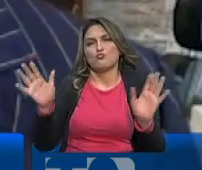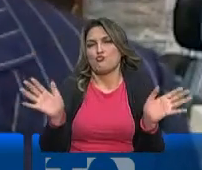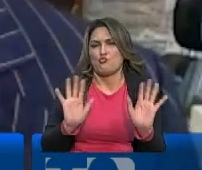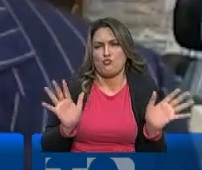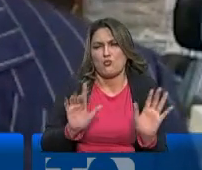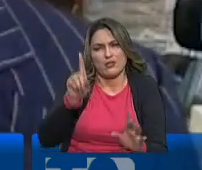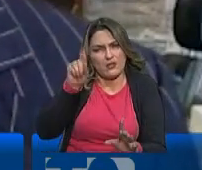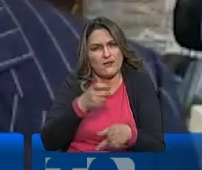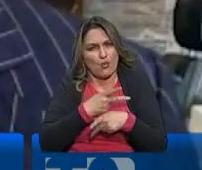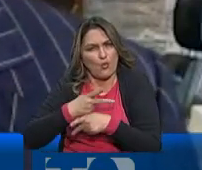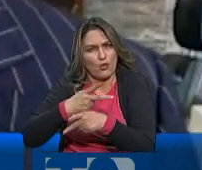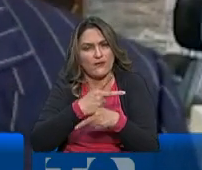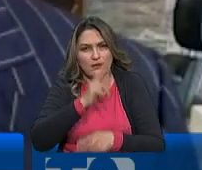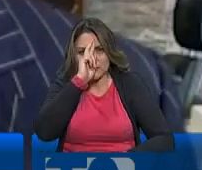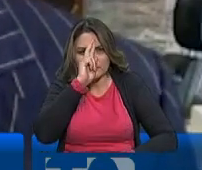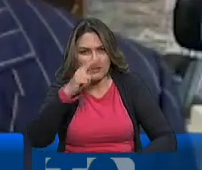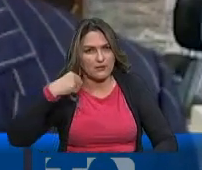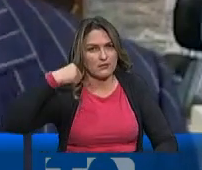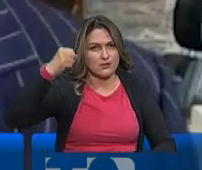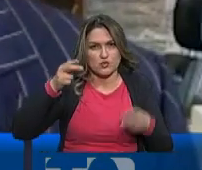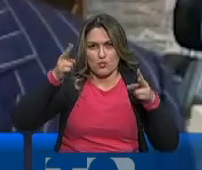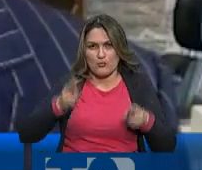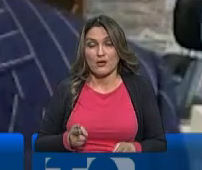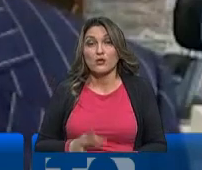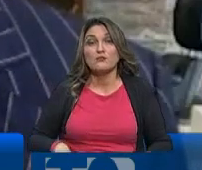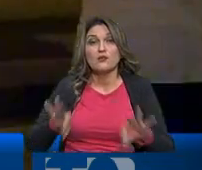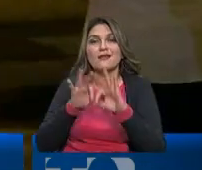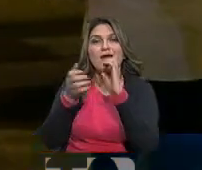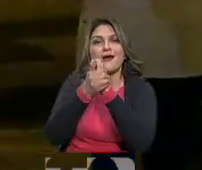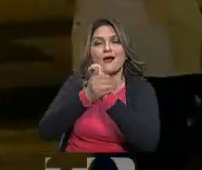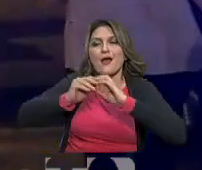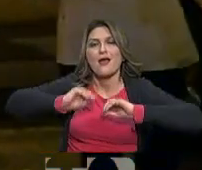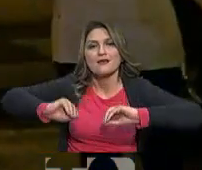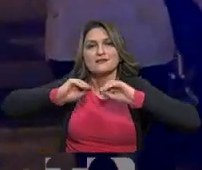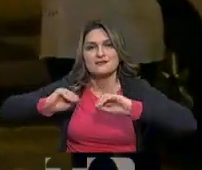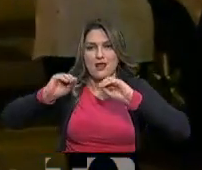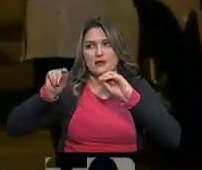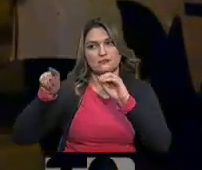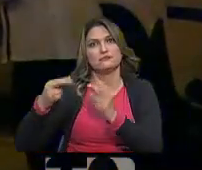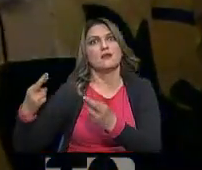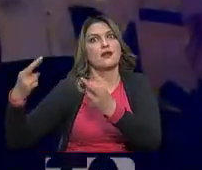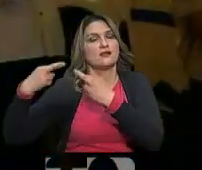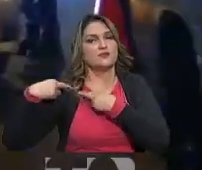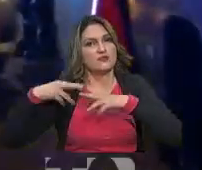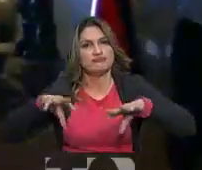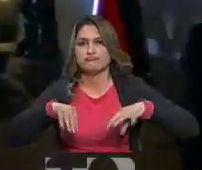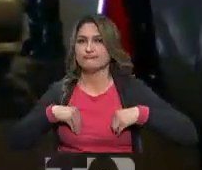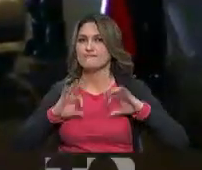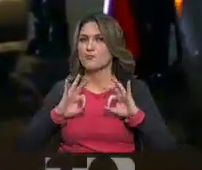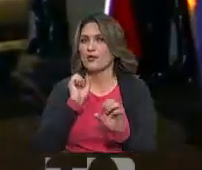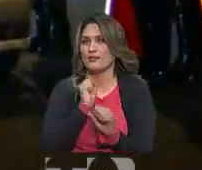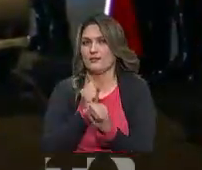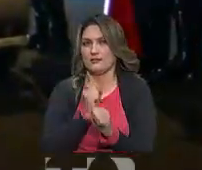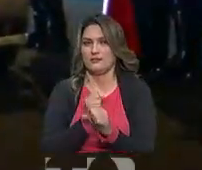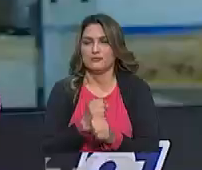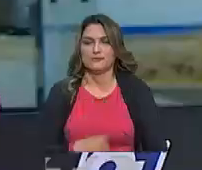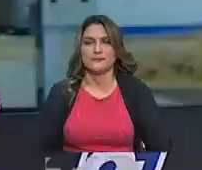indultos, sino una mayor responsabilidad y mayor formación de la fuerza pública. En Guayaquil, Carlos Acoto, 24 horas.